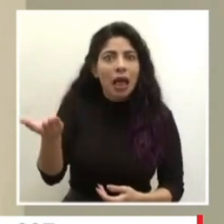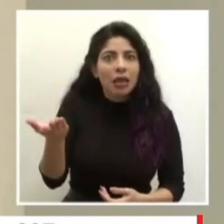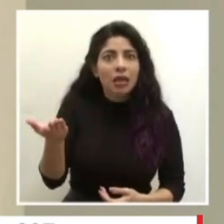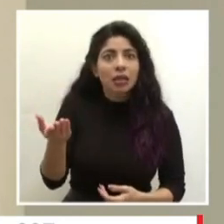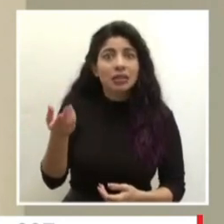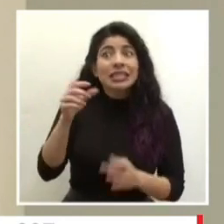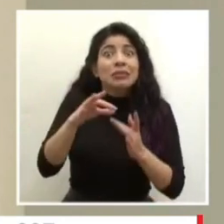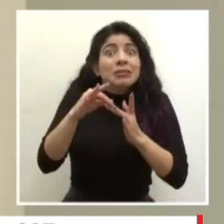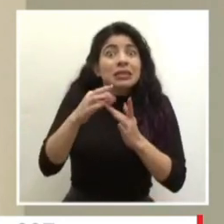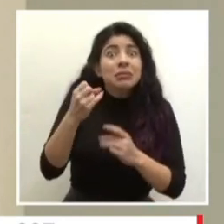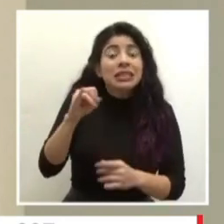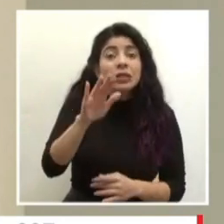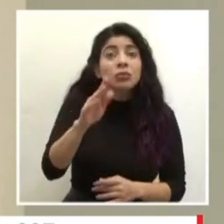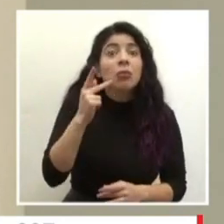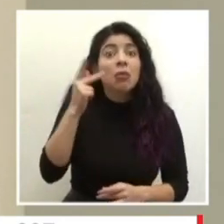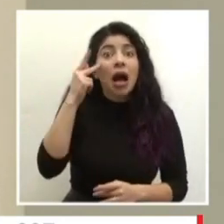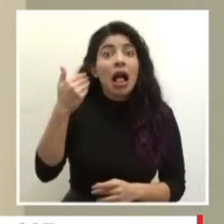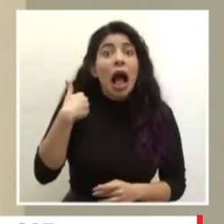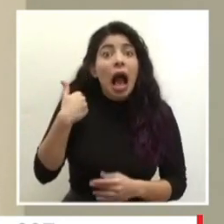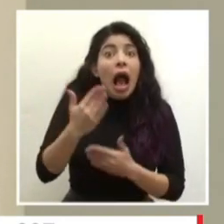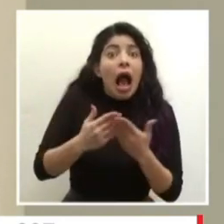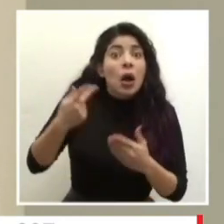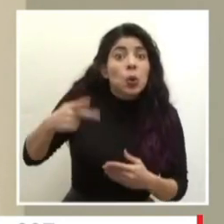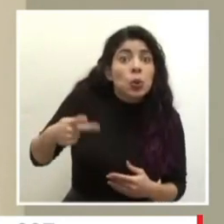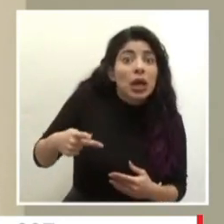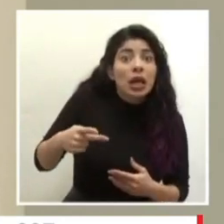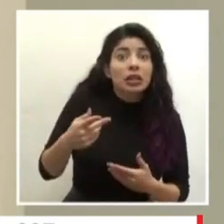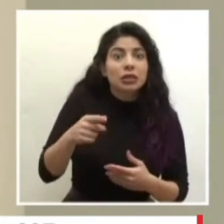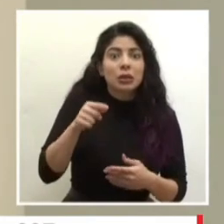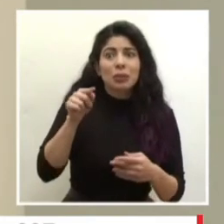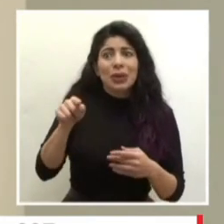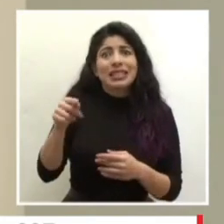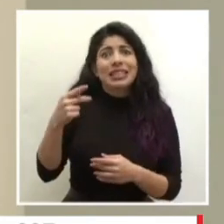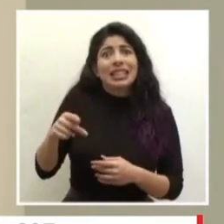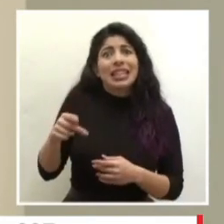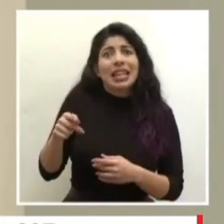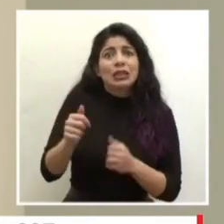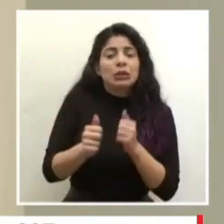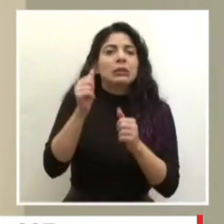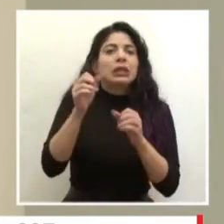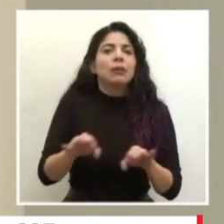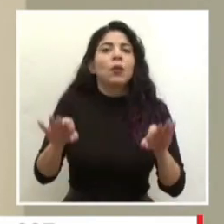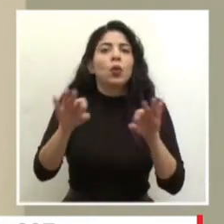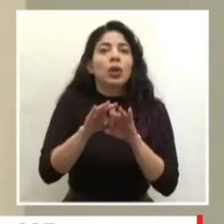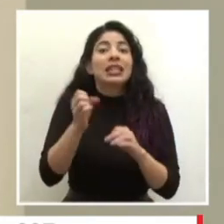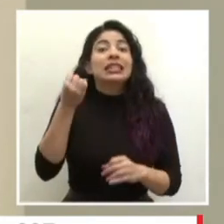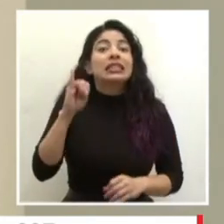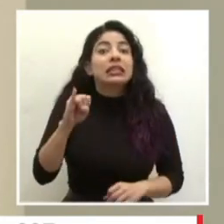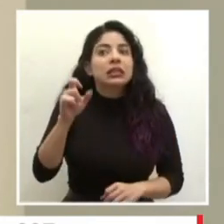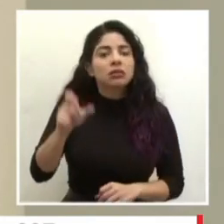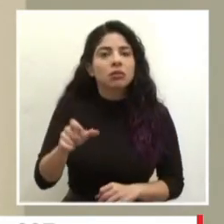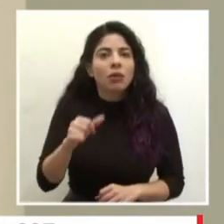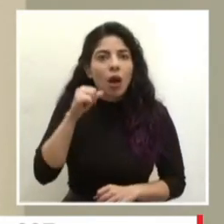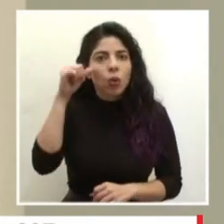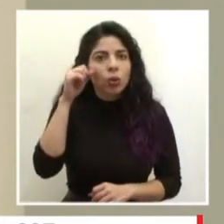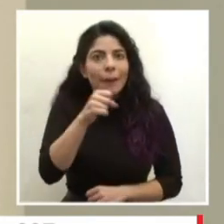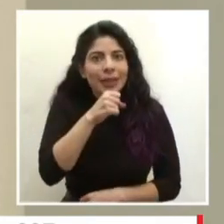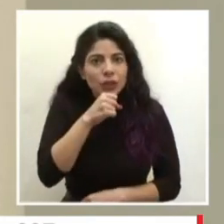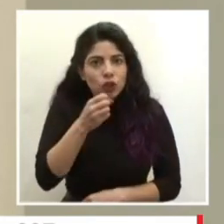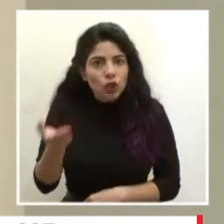aquellos que tienen, como indicaba, factores de riesgo, siendo uno de los más importantes el ser adulto